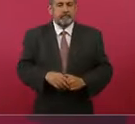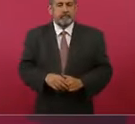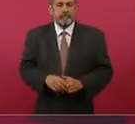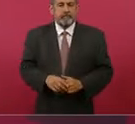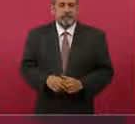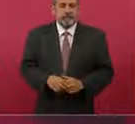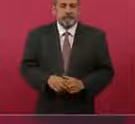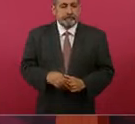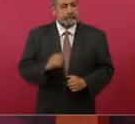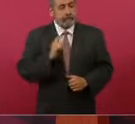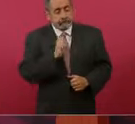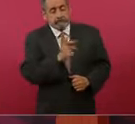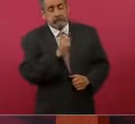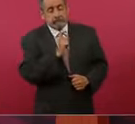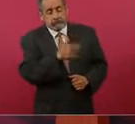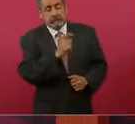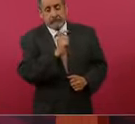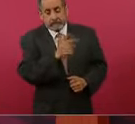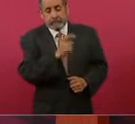Y hay que estarle pagando.